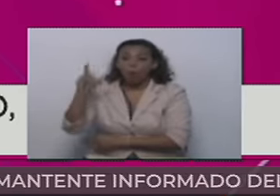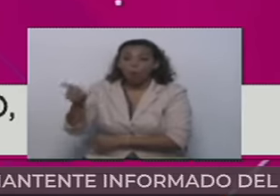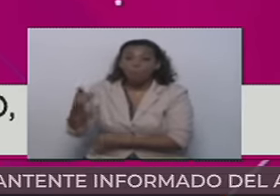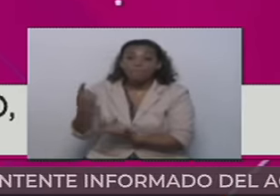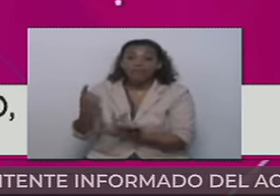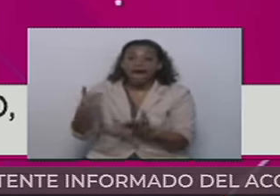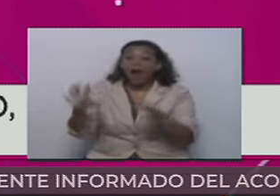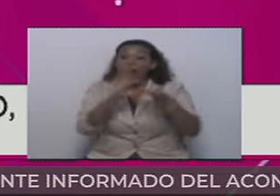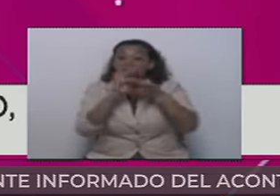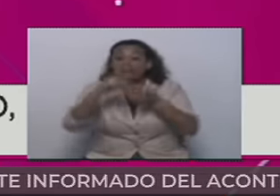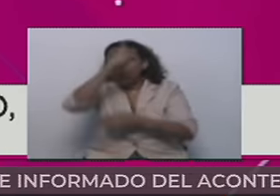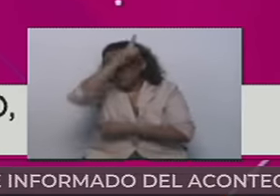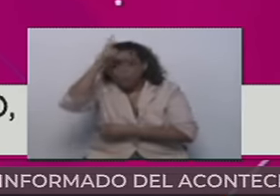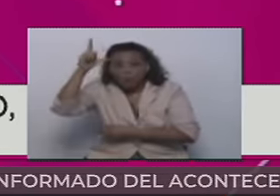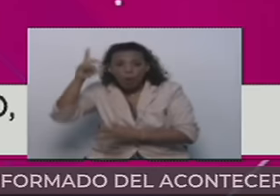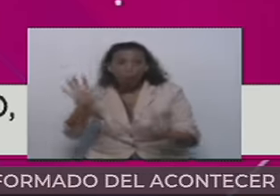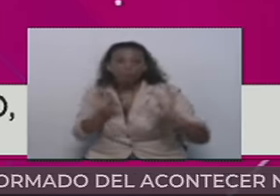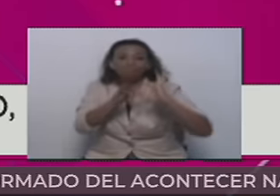con Leopoldo López.